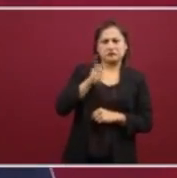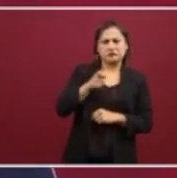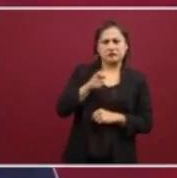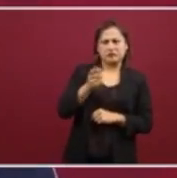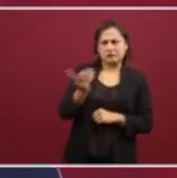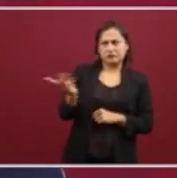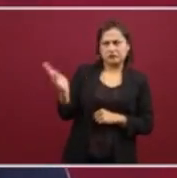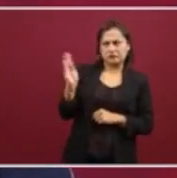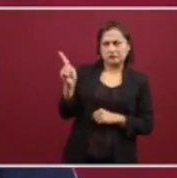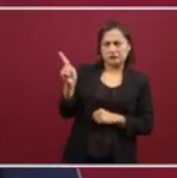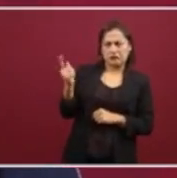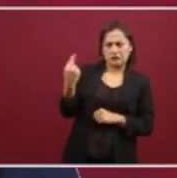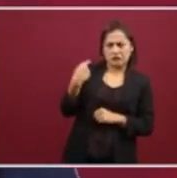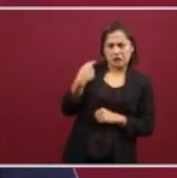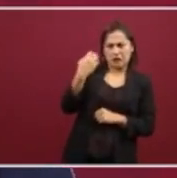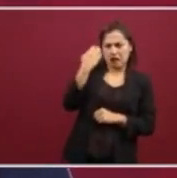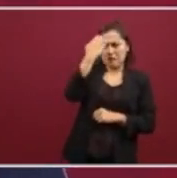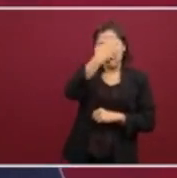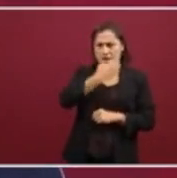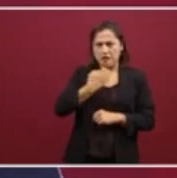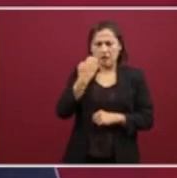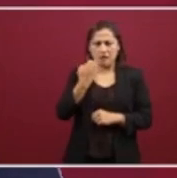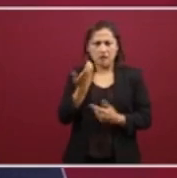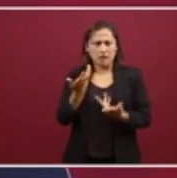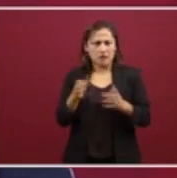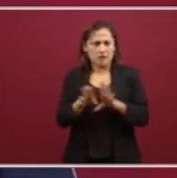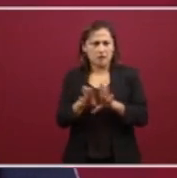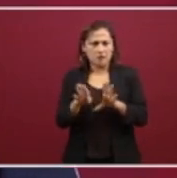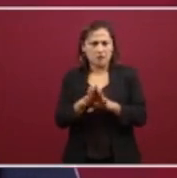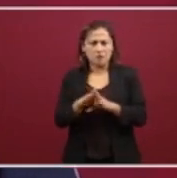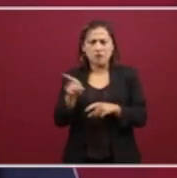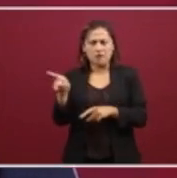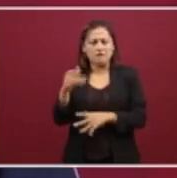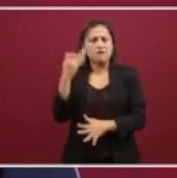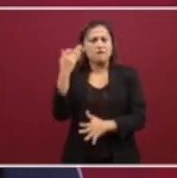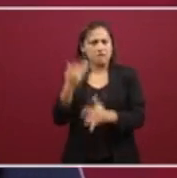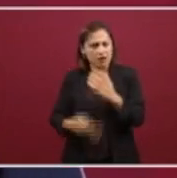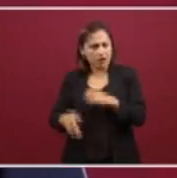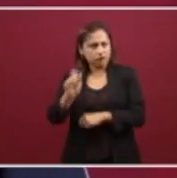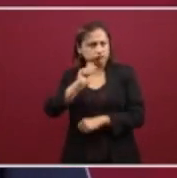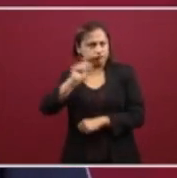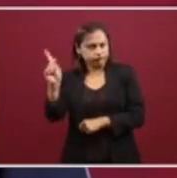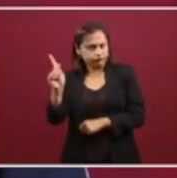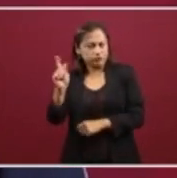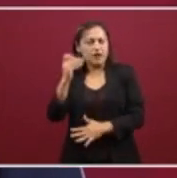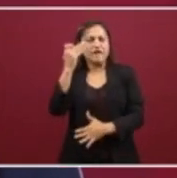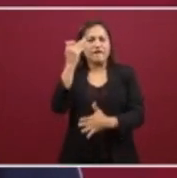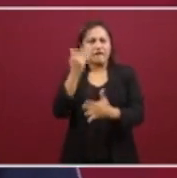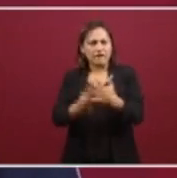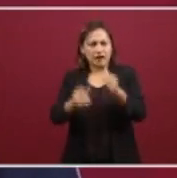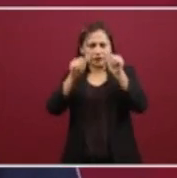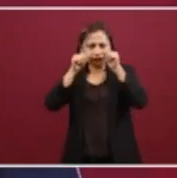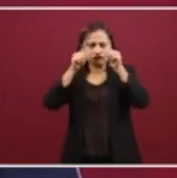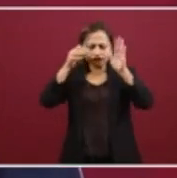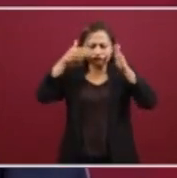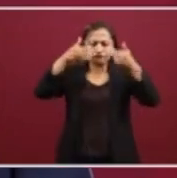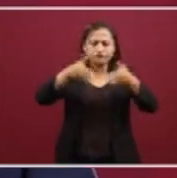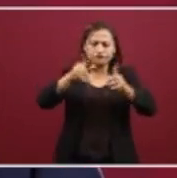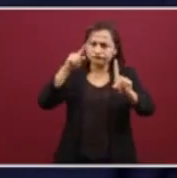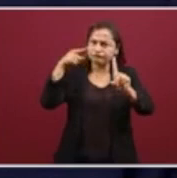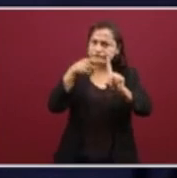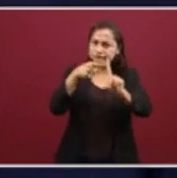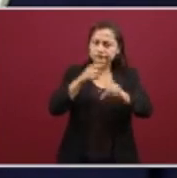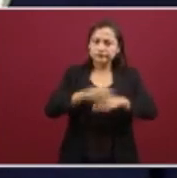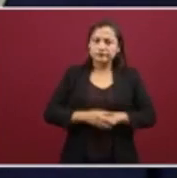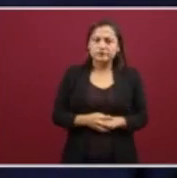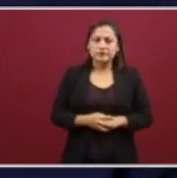profesionales, que no fueron objetivos y que tan es